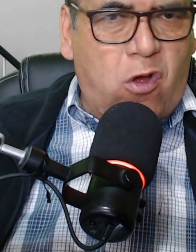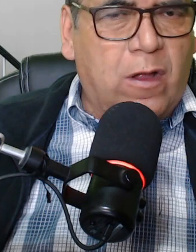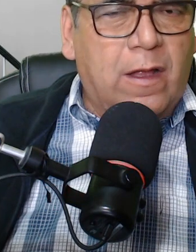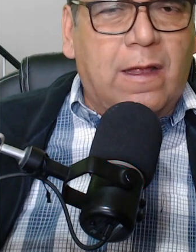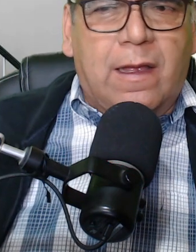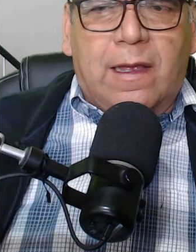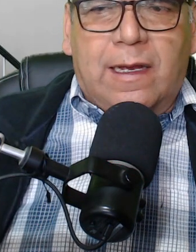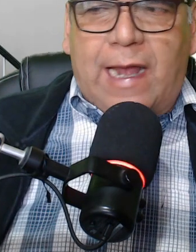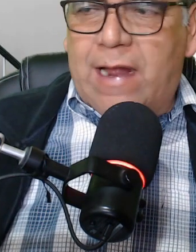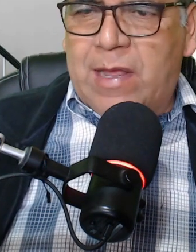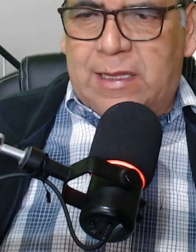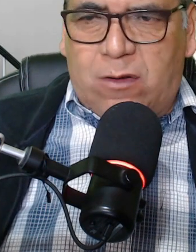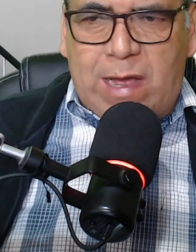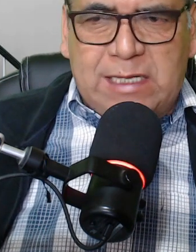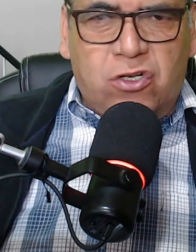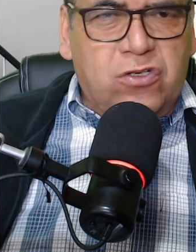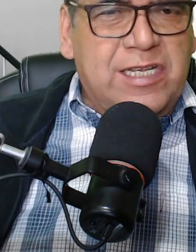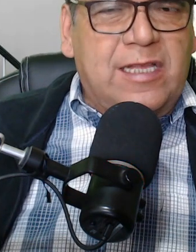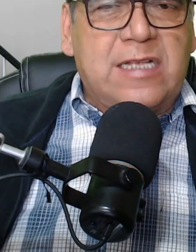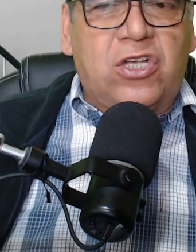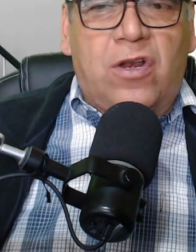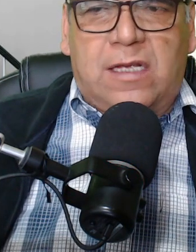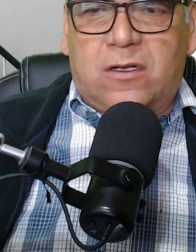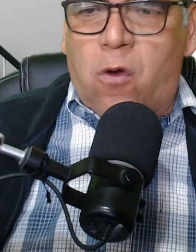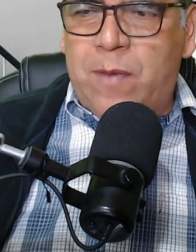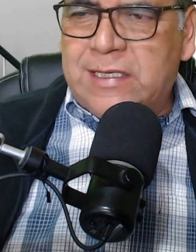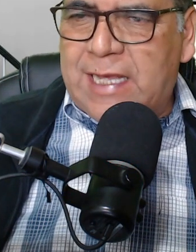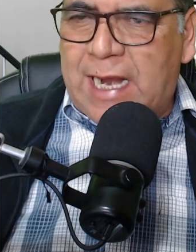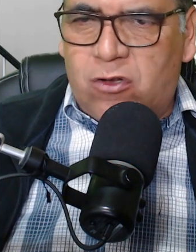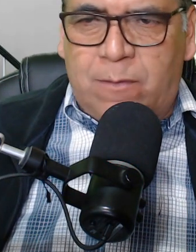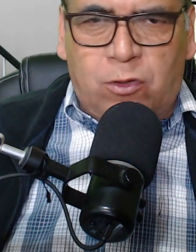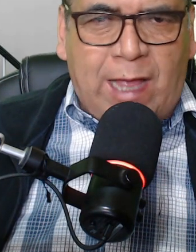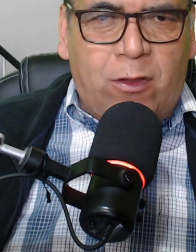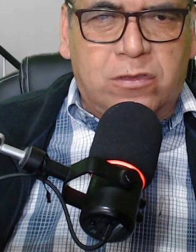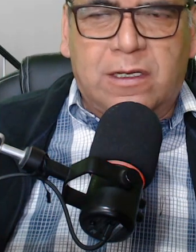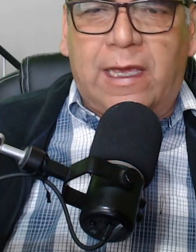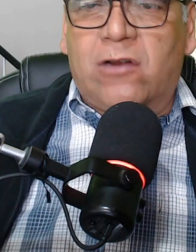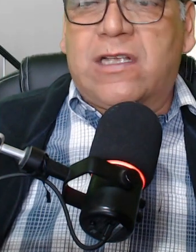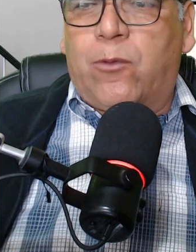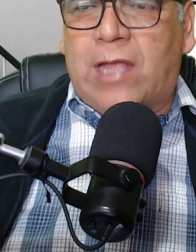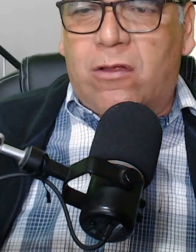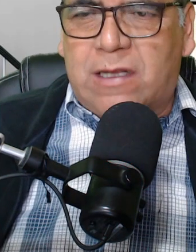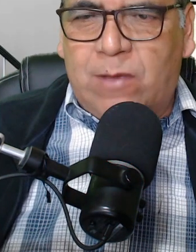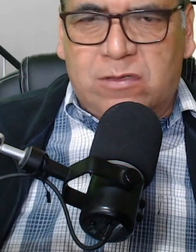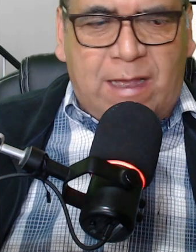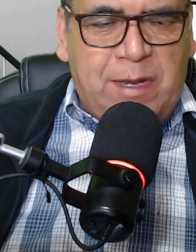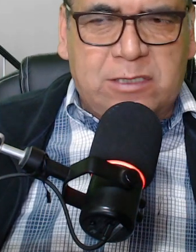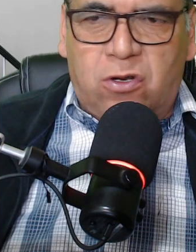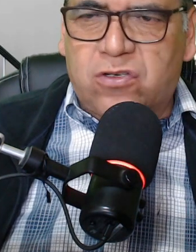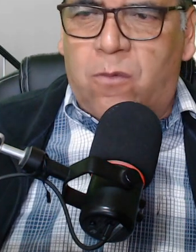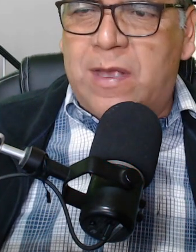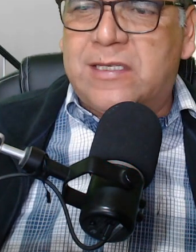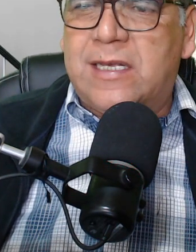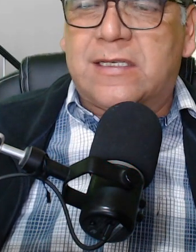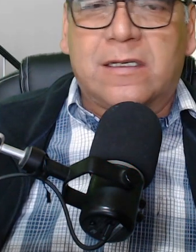cabildero, claramente cuáles son sus intenciones: convencer a los diputados. Y los diputados, amigos y amigas, no